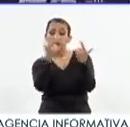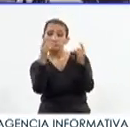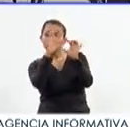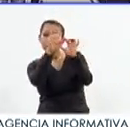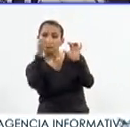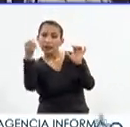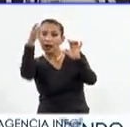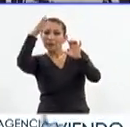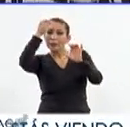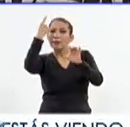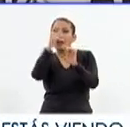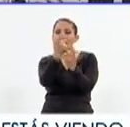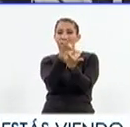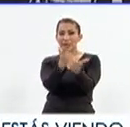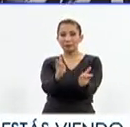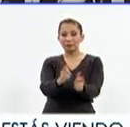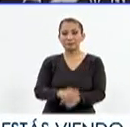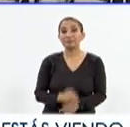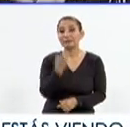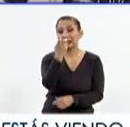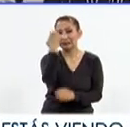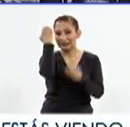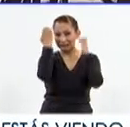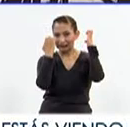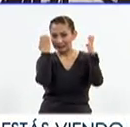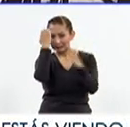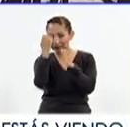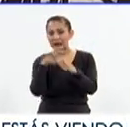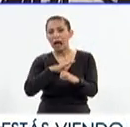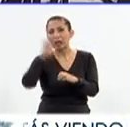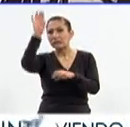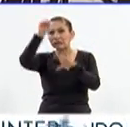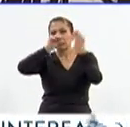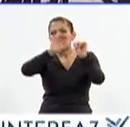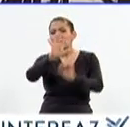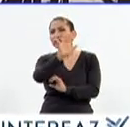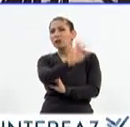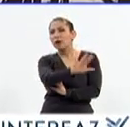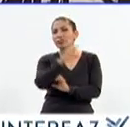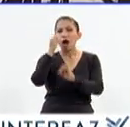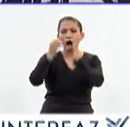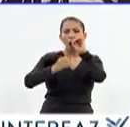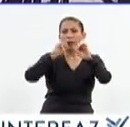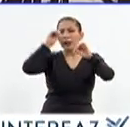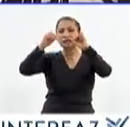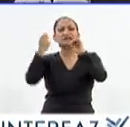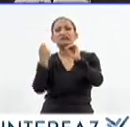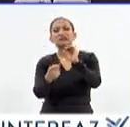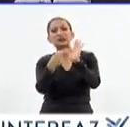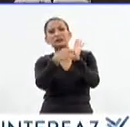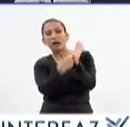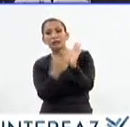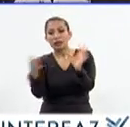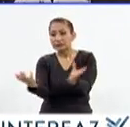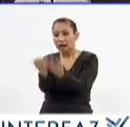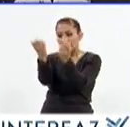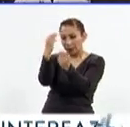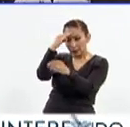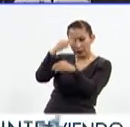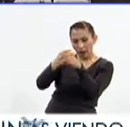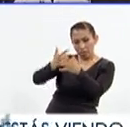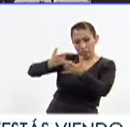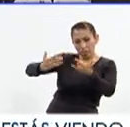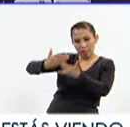es Aprender para ser libres. Esta exposición está conformada por más de 50 obras que representan un rescate de la